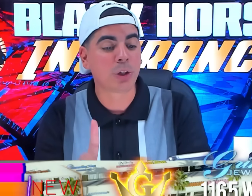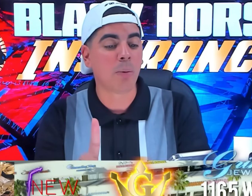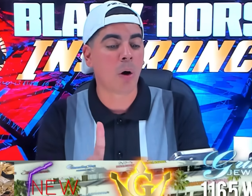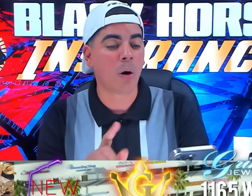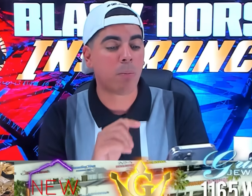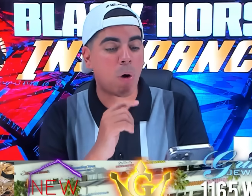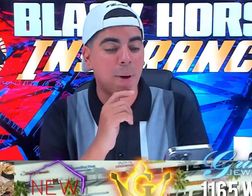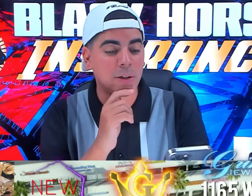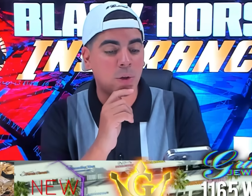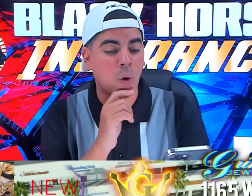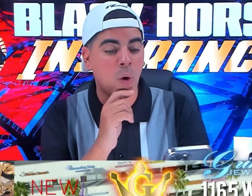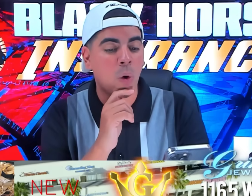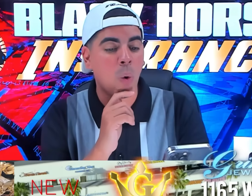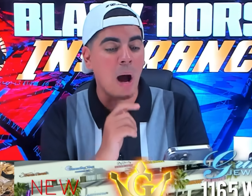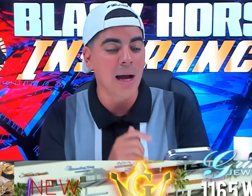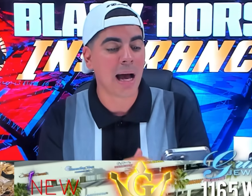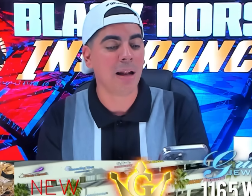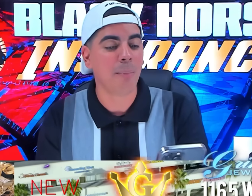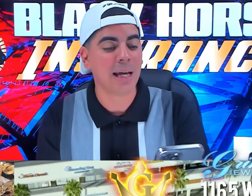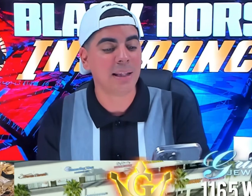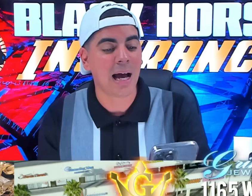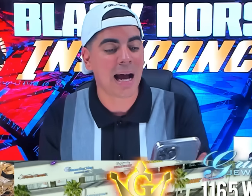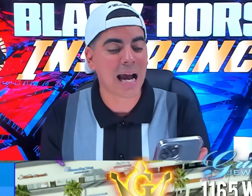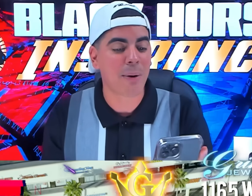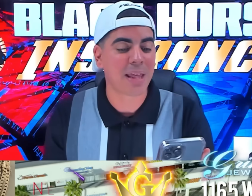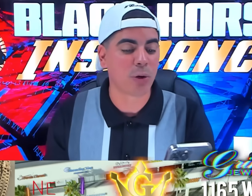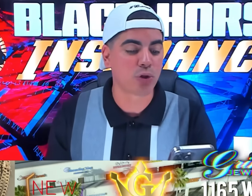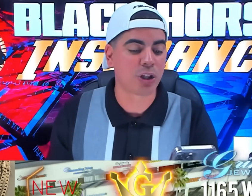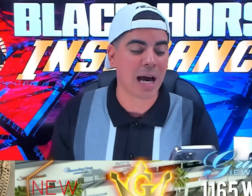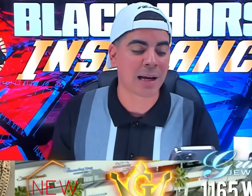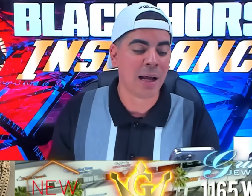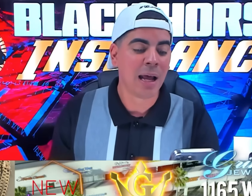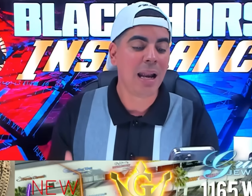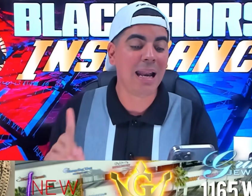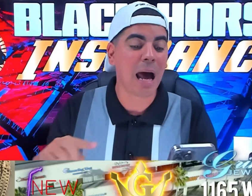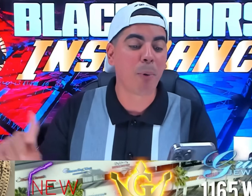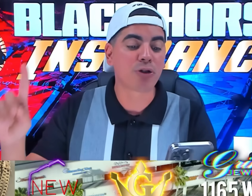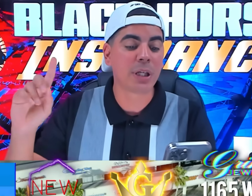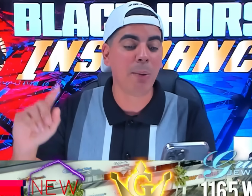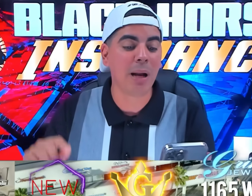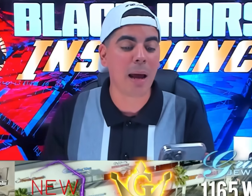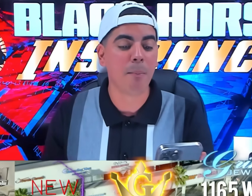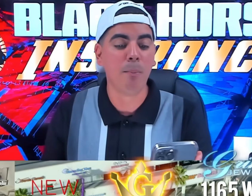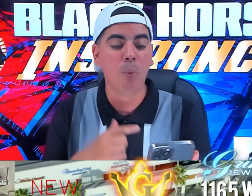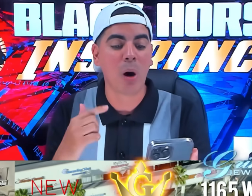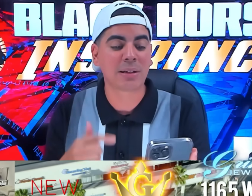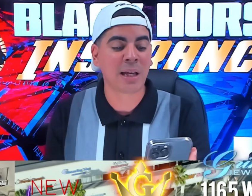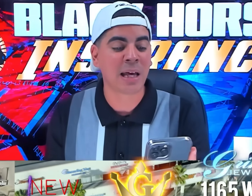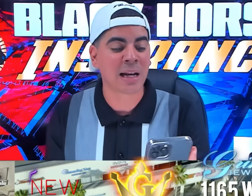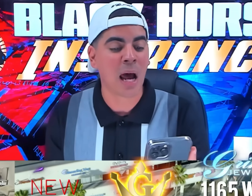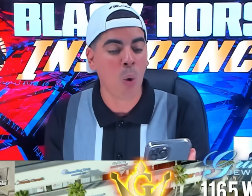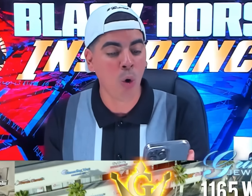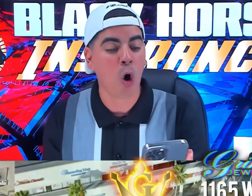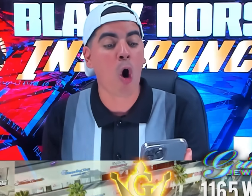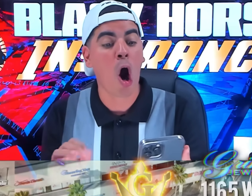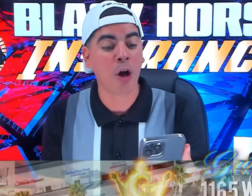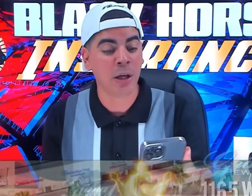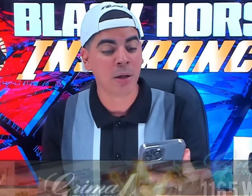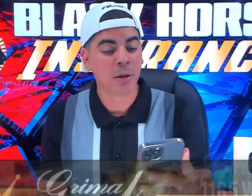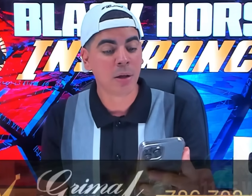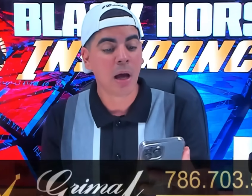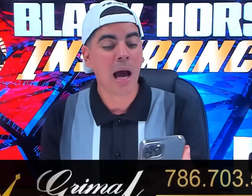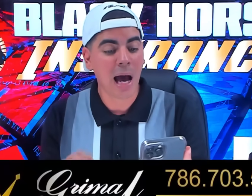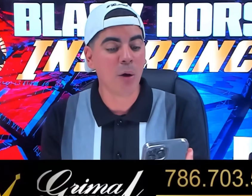dicen, último momento, Juan Almeida acaba de anunciar la posible muerte de Raúl